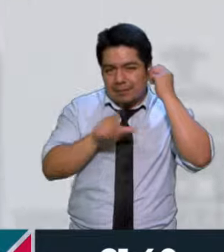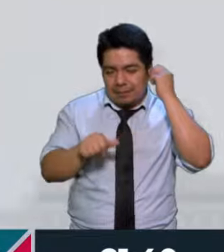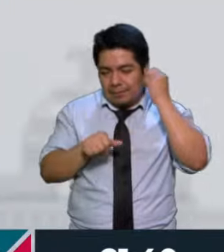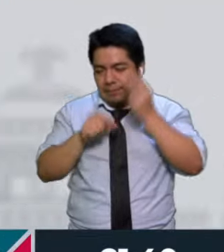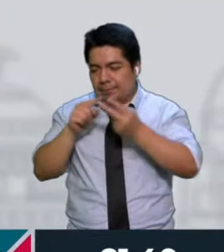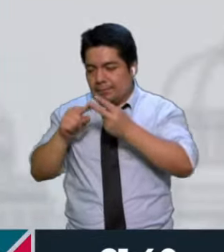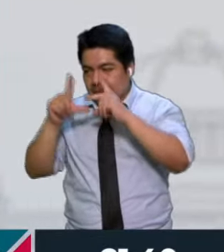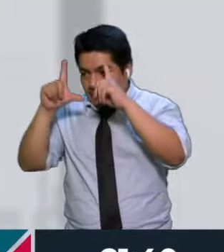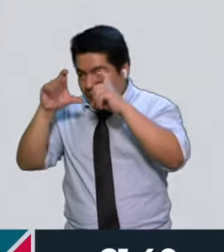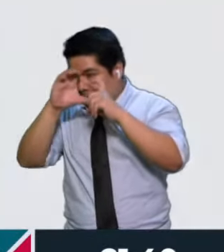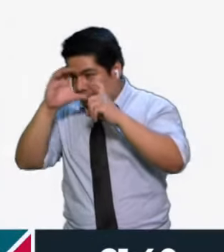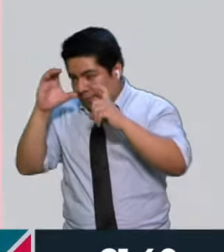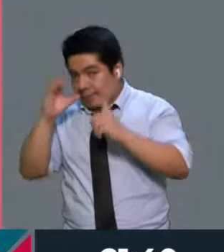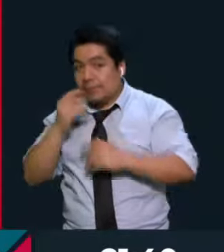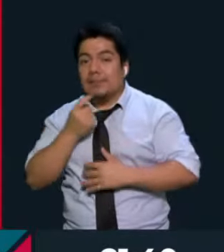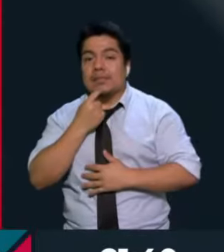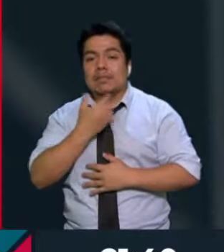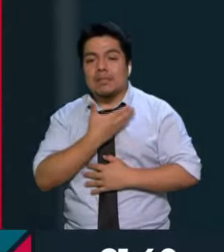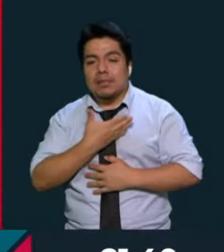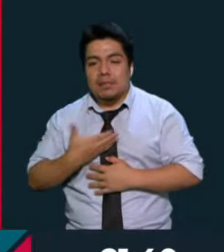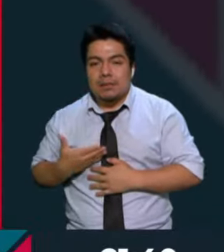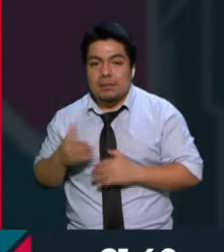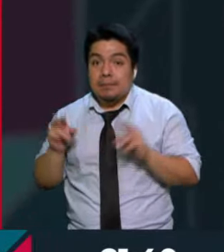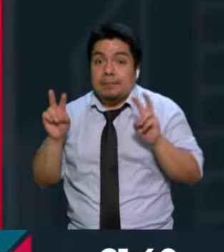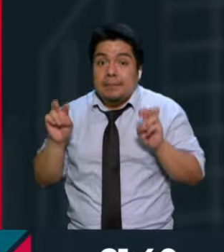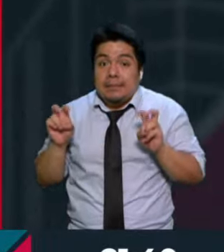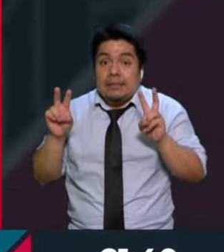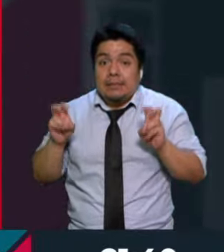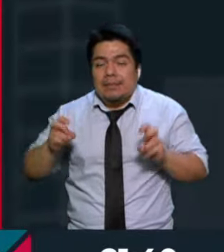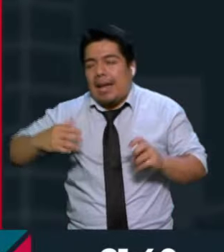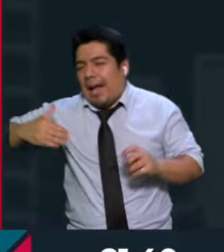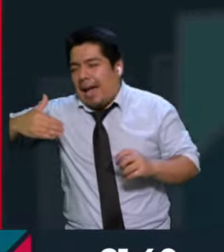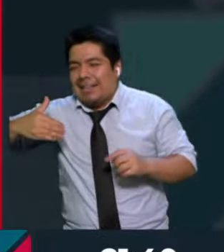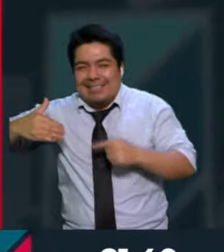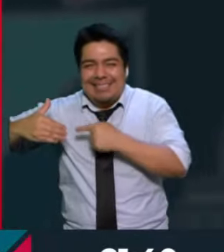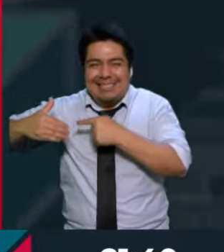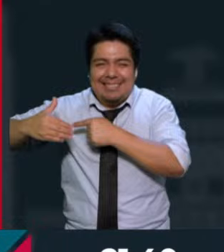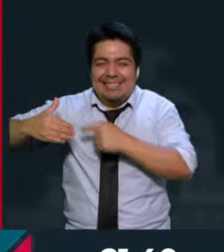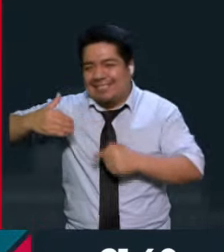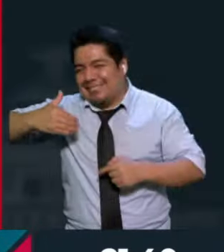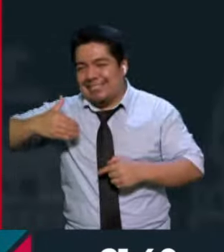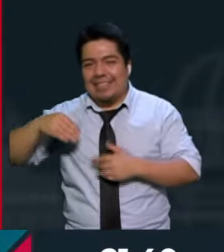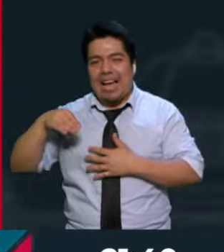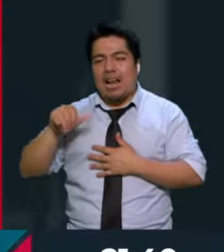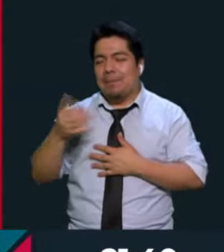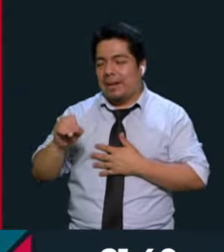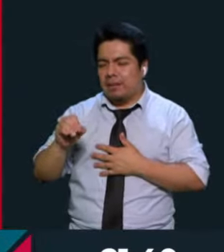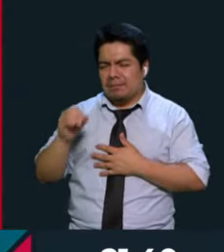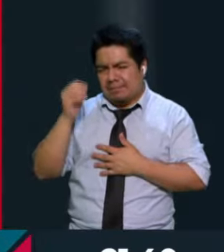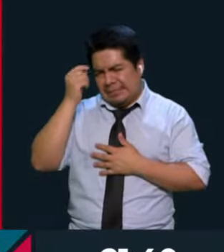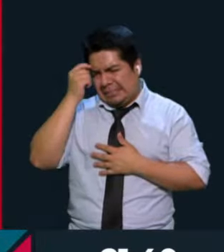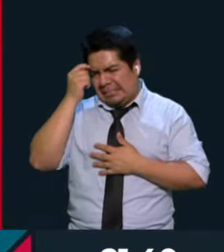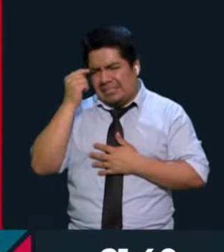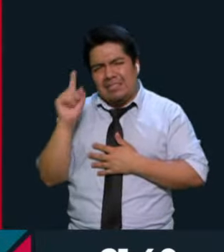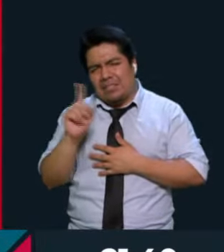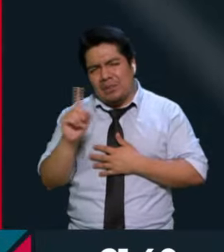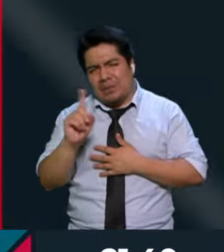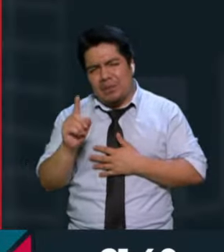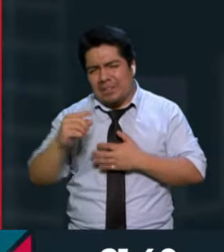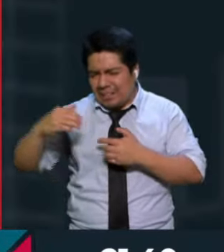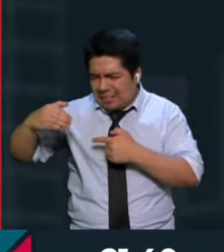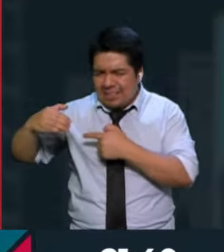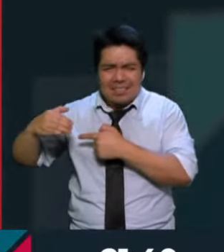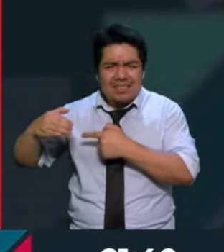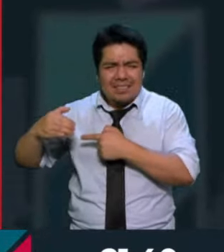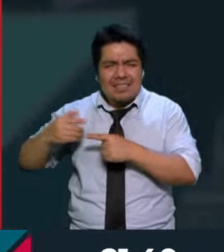donde aparece el presidente López Obrador supuestamente abrazando al Mayo Zambada, pero en realidad se trata